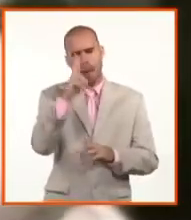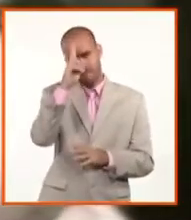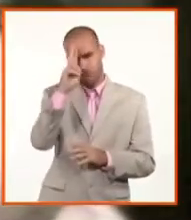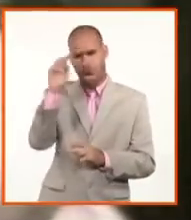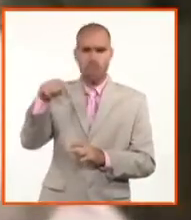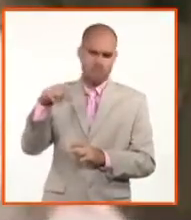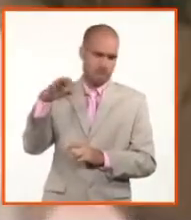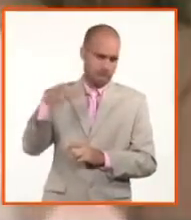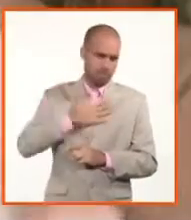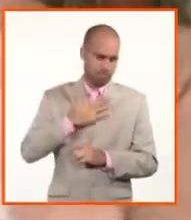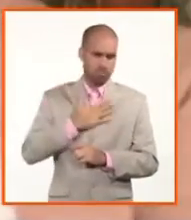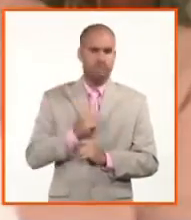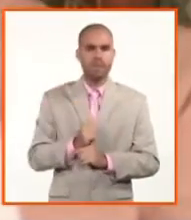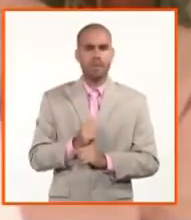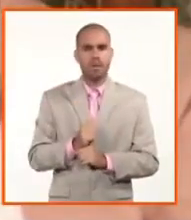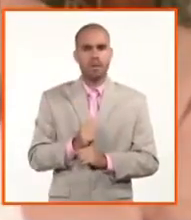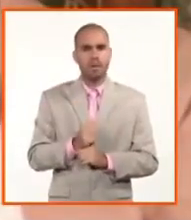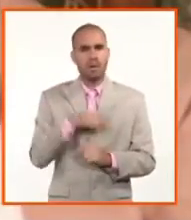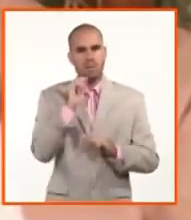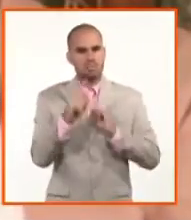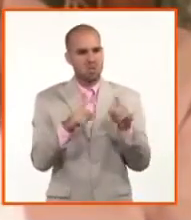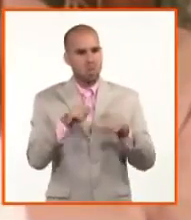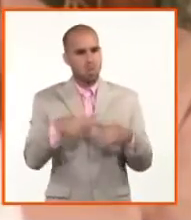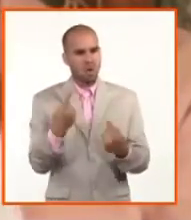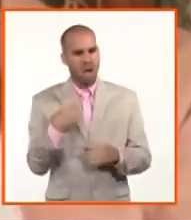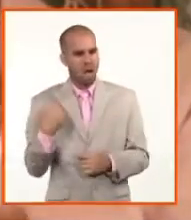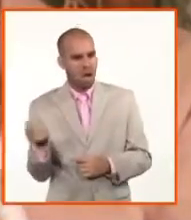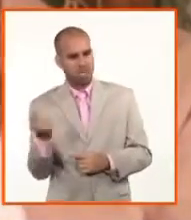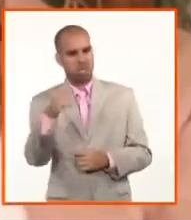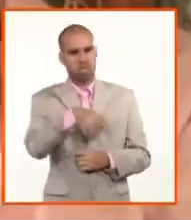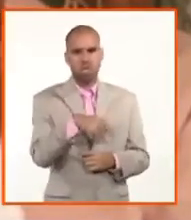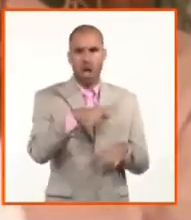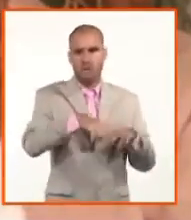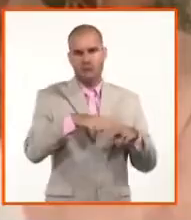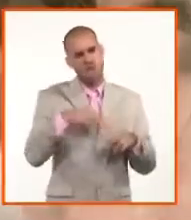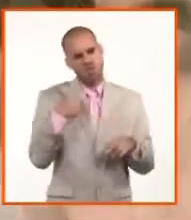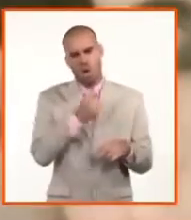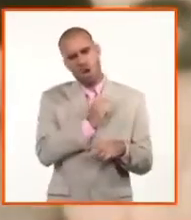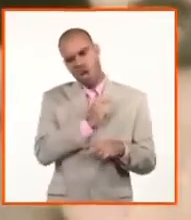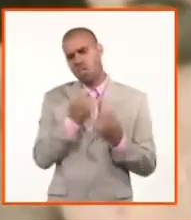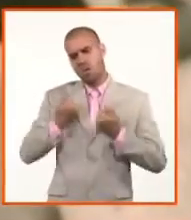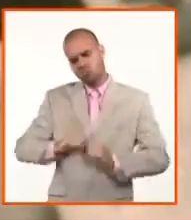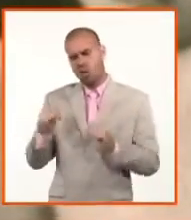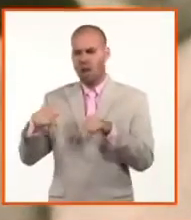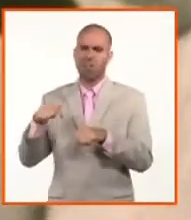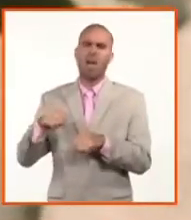decía que por qué a él lo habían llevado a nacer en La Habana. Él quería haber nacido aquí en su pueblo.